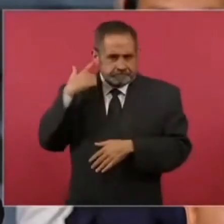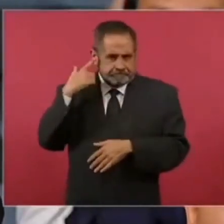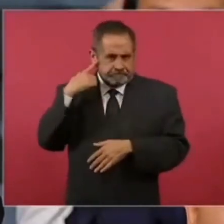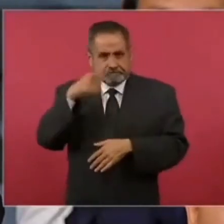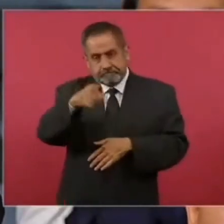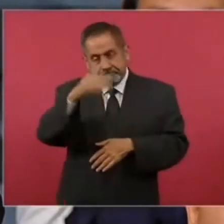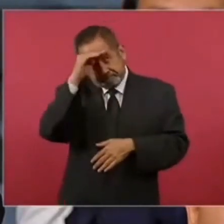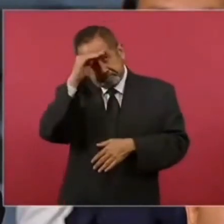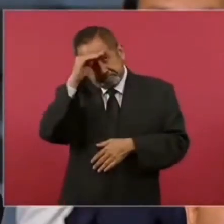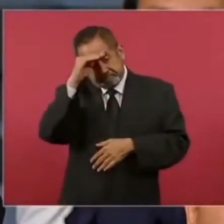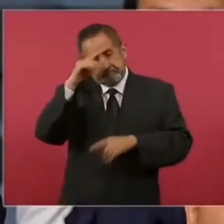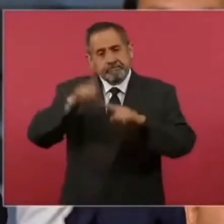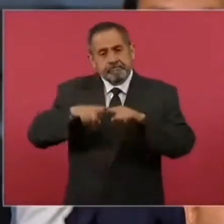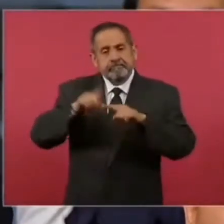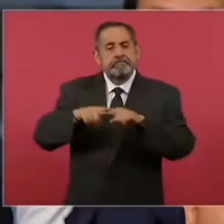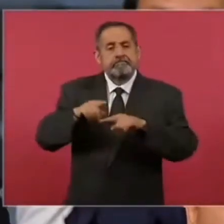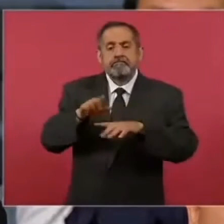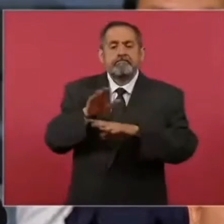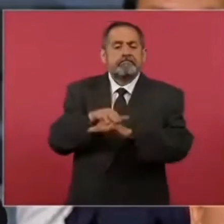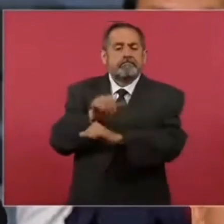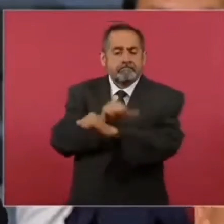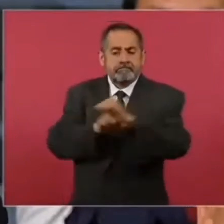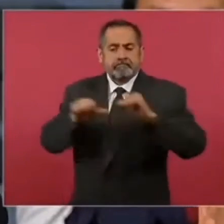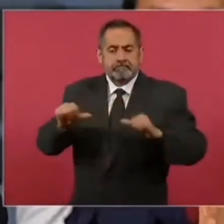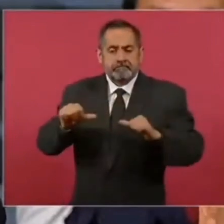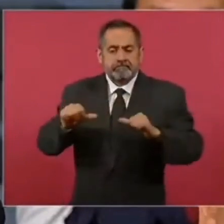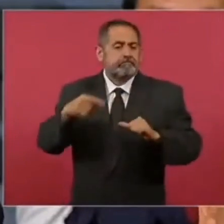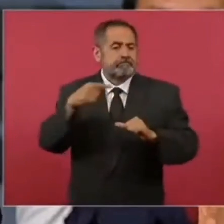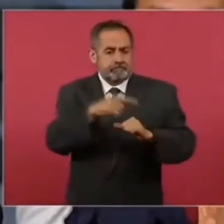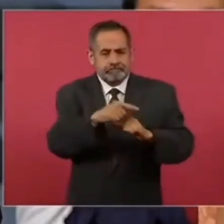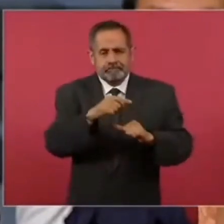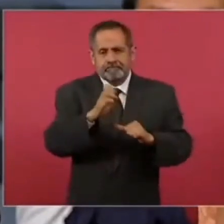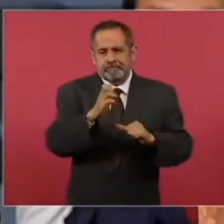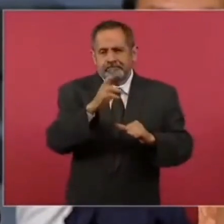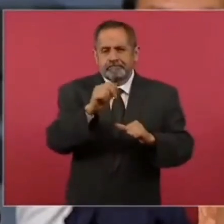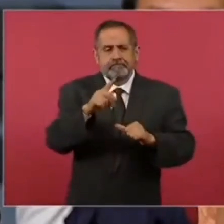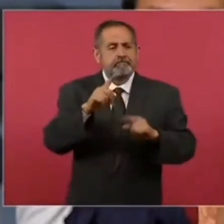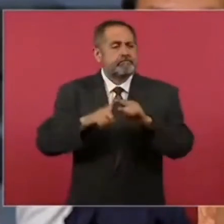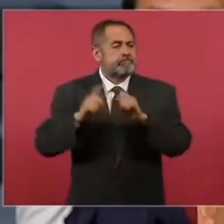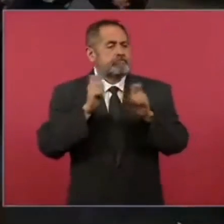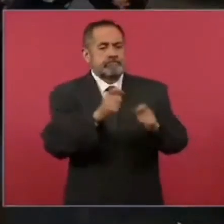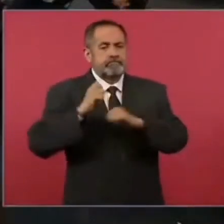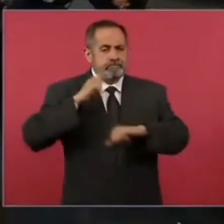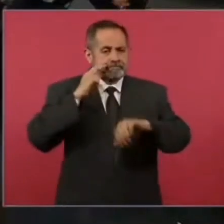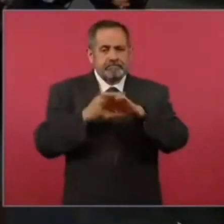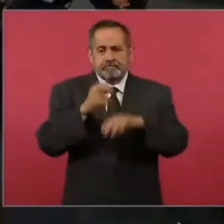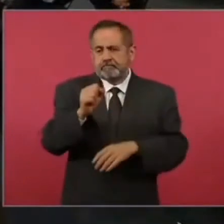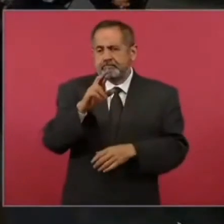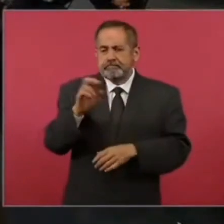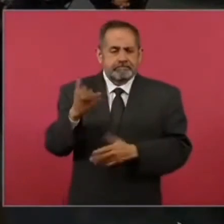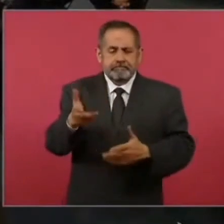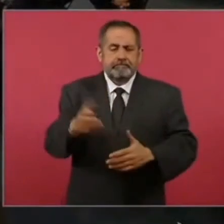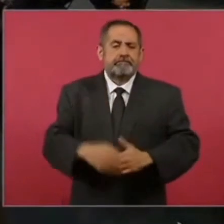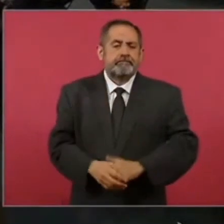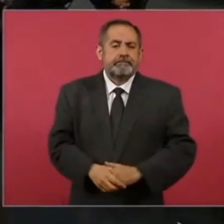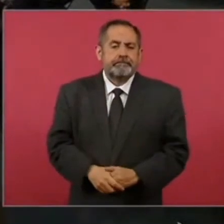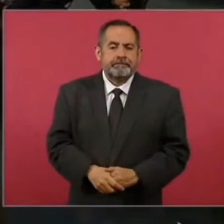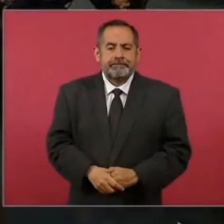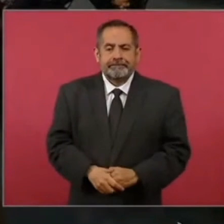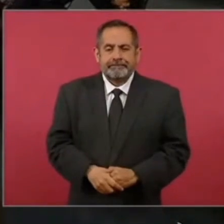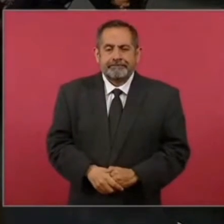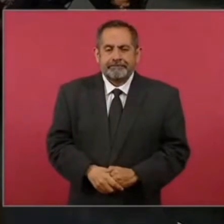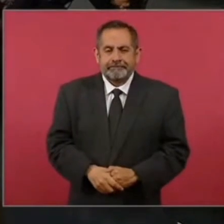usted, ya sabe quién va a sustituir a Marcelo Ebrard al frente de la Cancillería? Bueno, pues